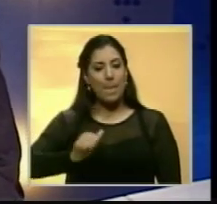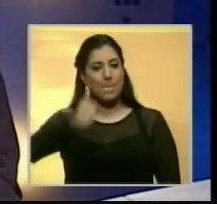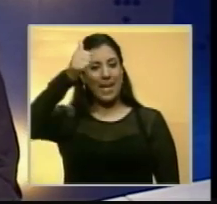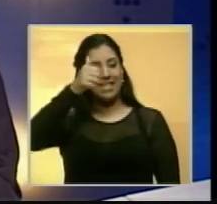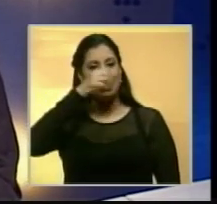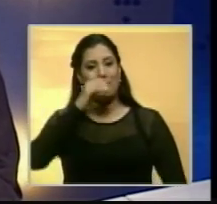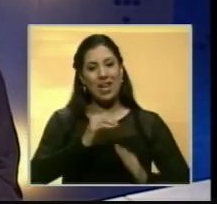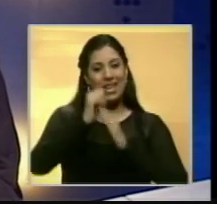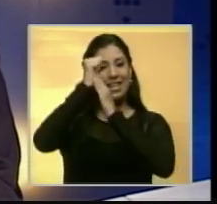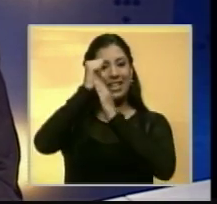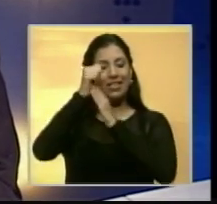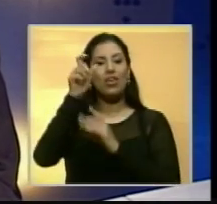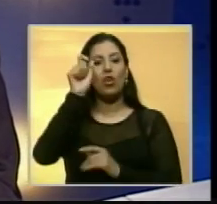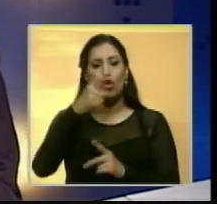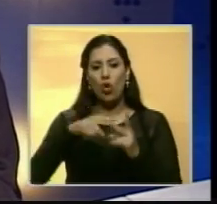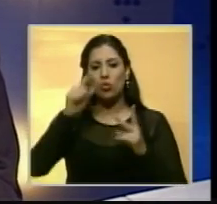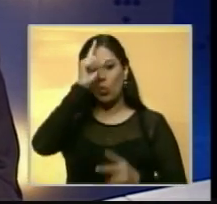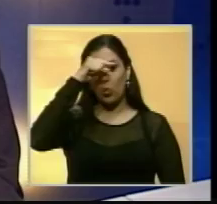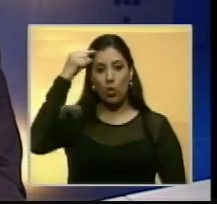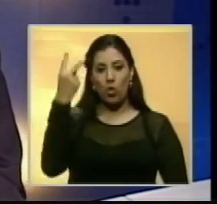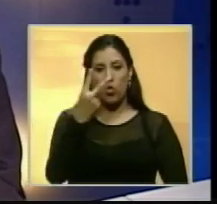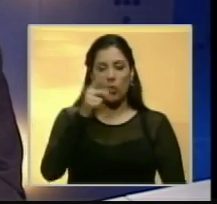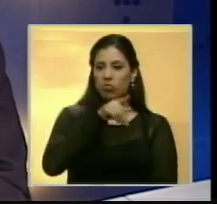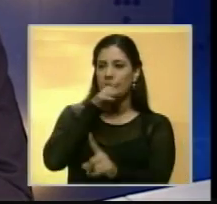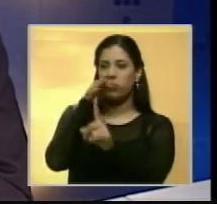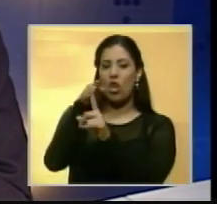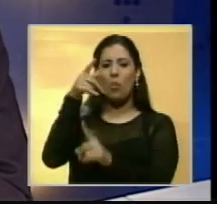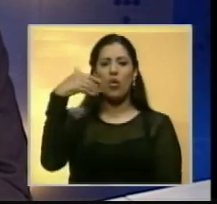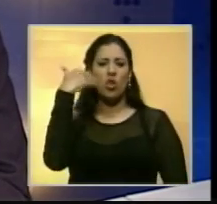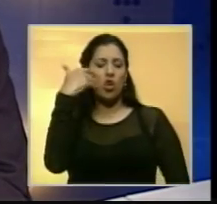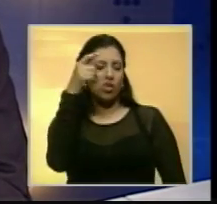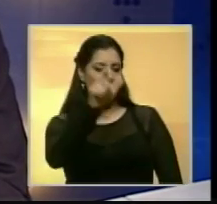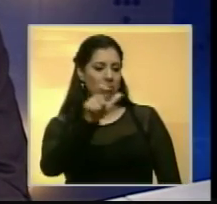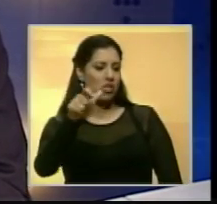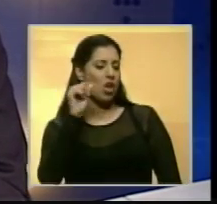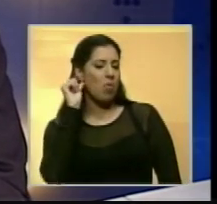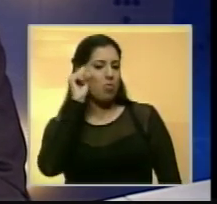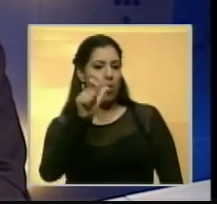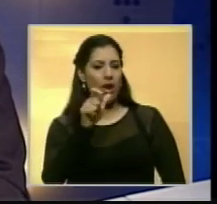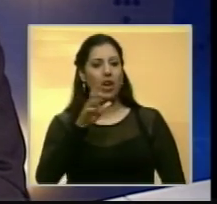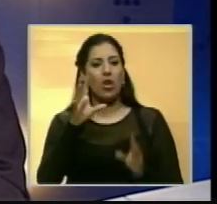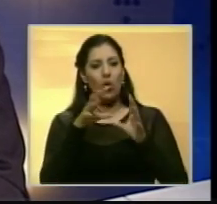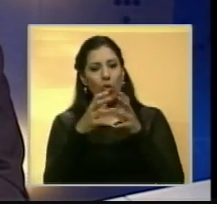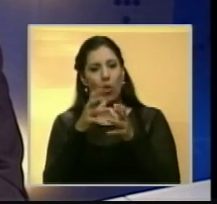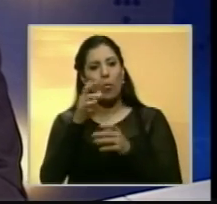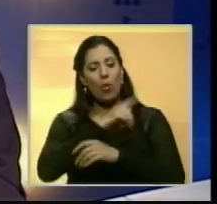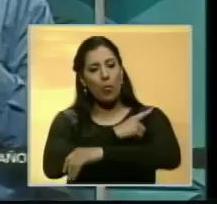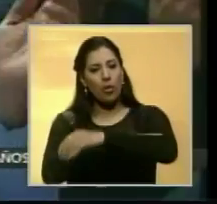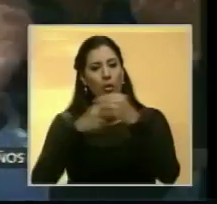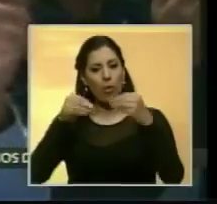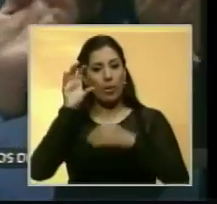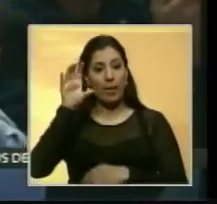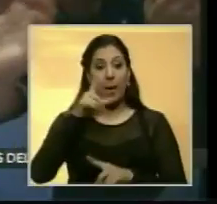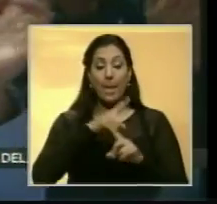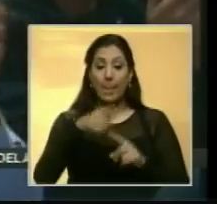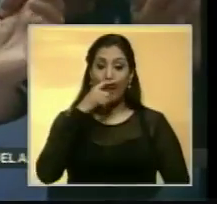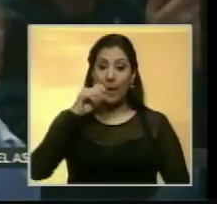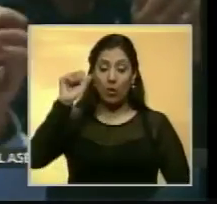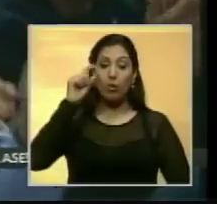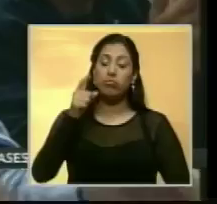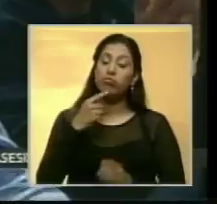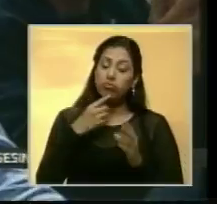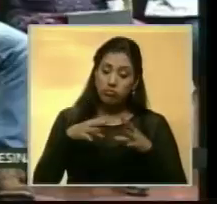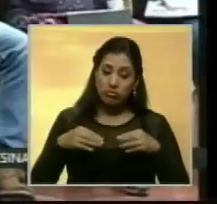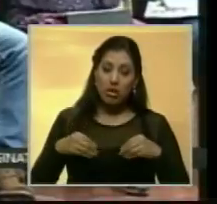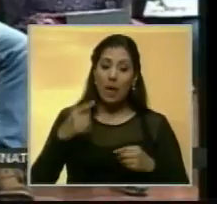del Legislativo, y el diputado Julio Borges, por ofender a las mujeres que encabezan los poderes públicos del país, aunque el primer mandatario